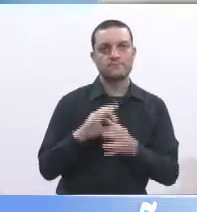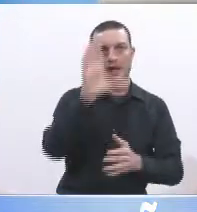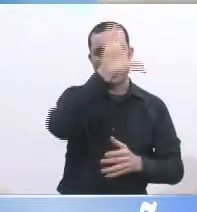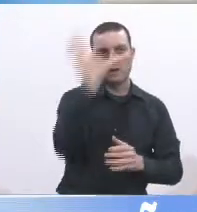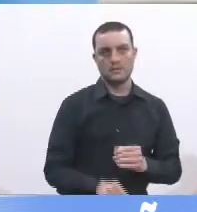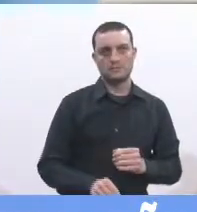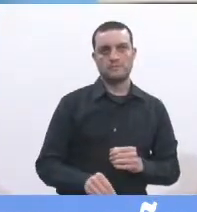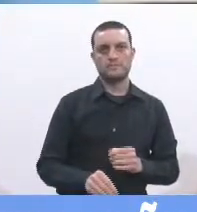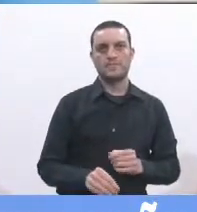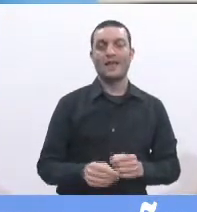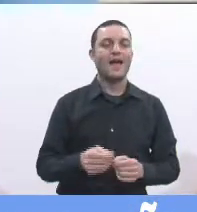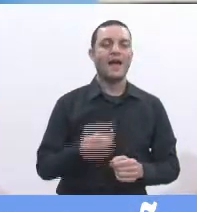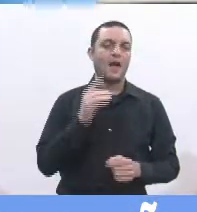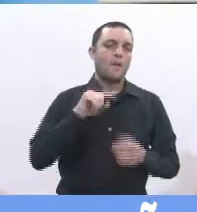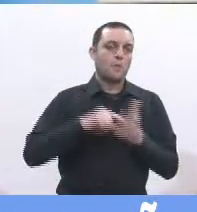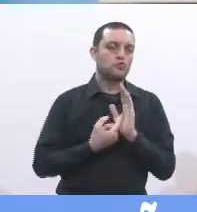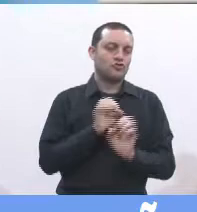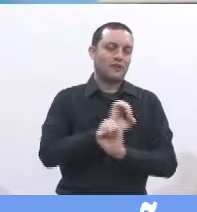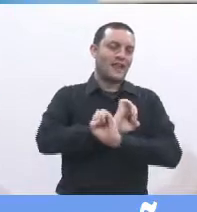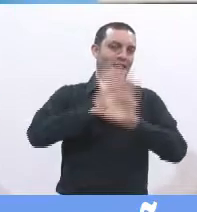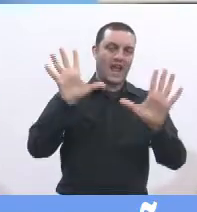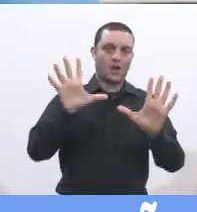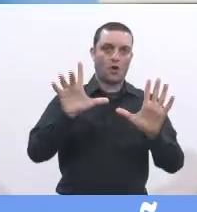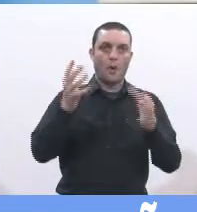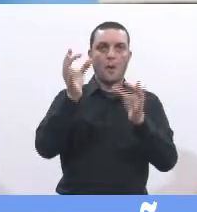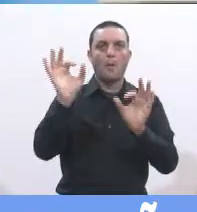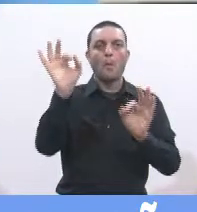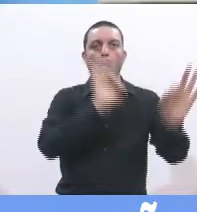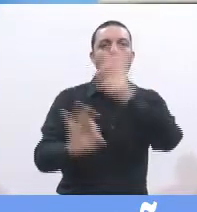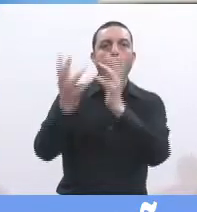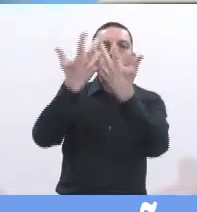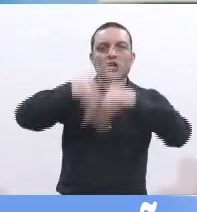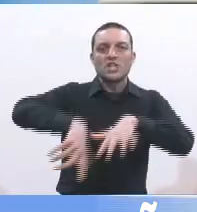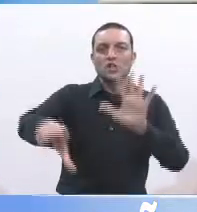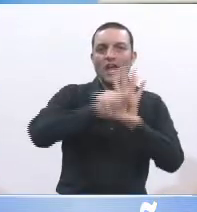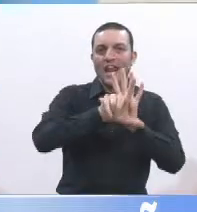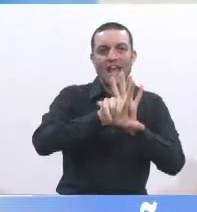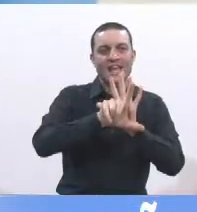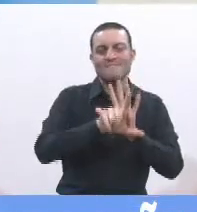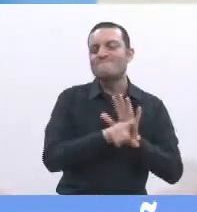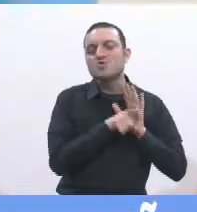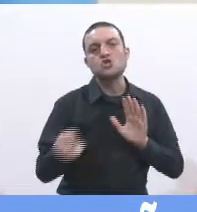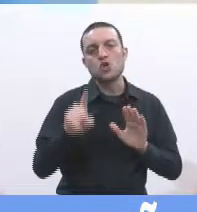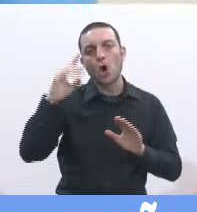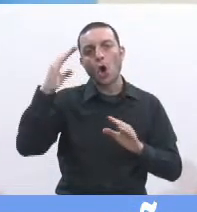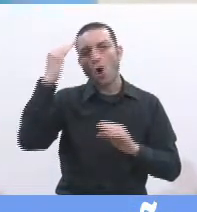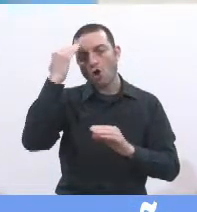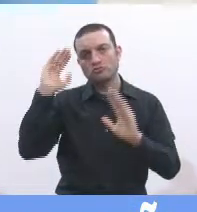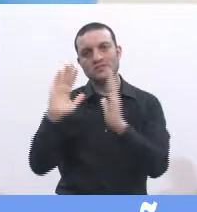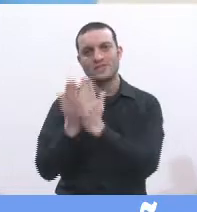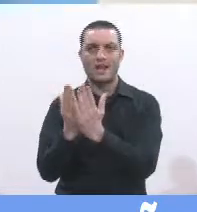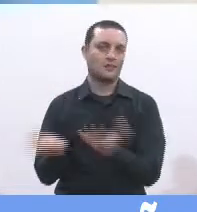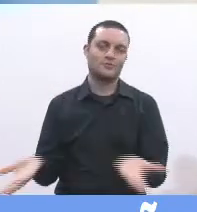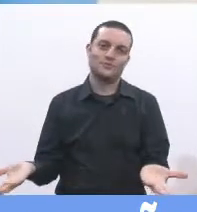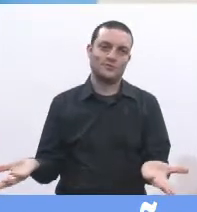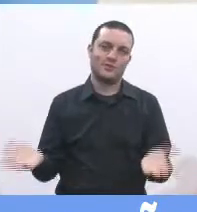es inconstitucional. Digan lo que digan, es inconstitucional. La discusión que se dio en los plenarios, más allá